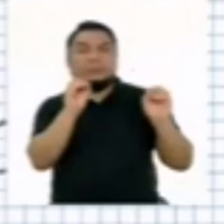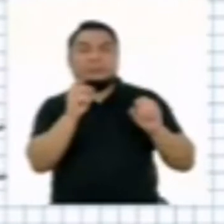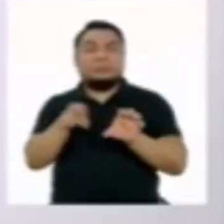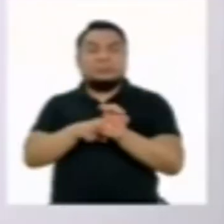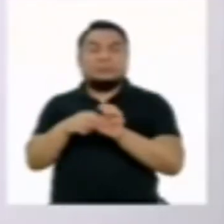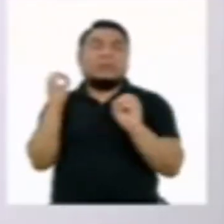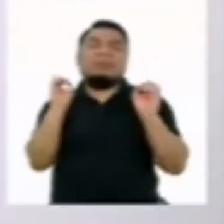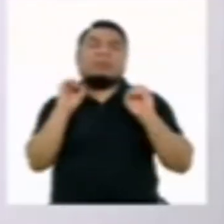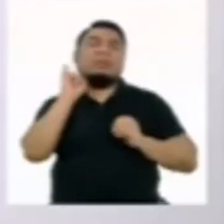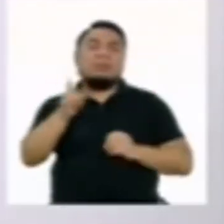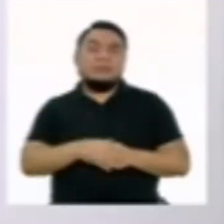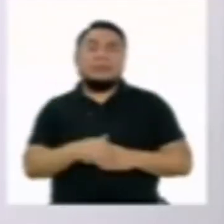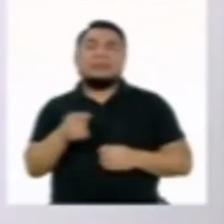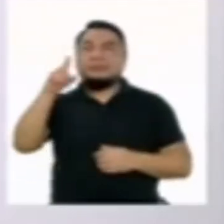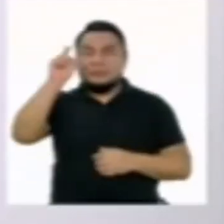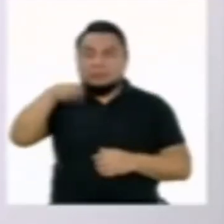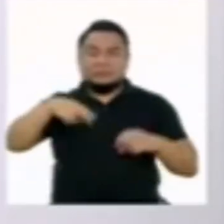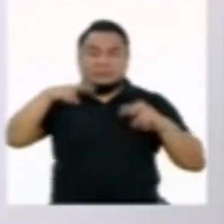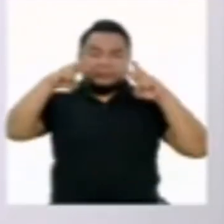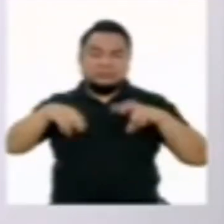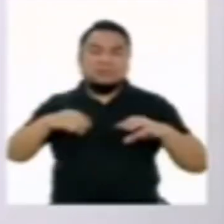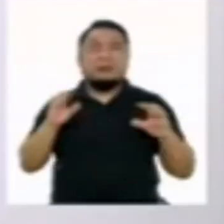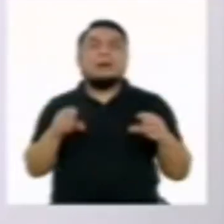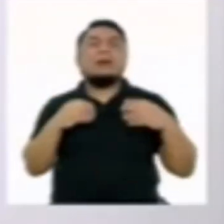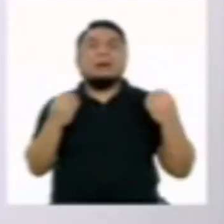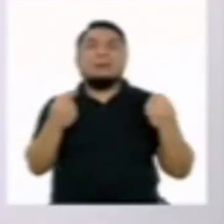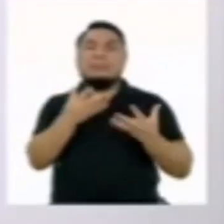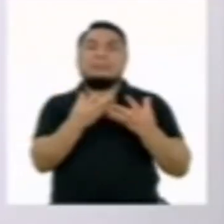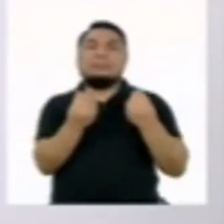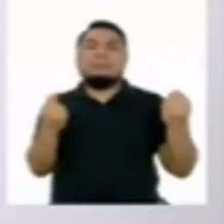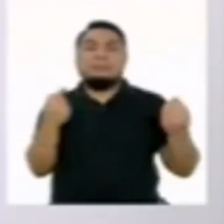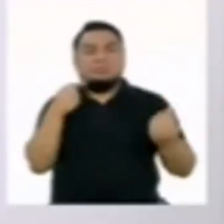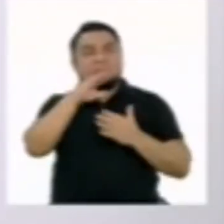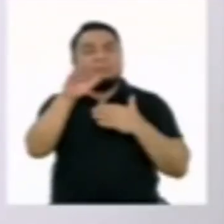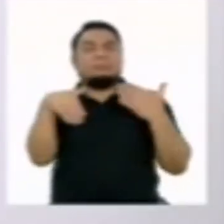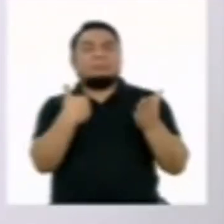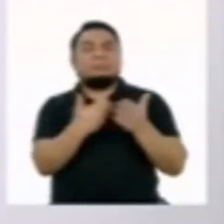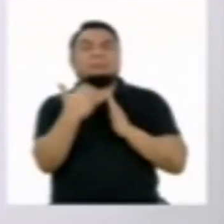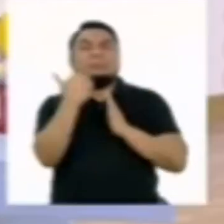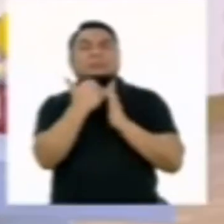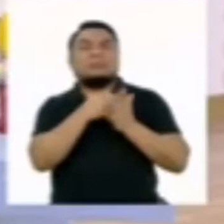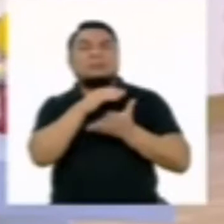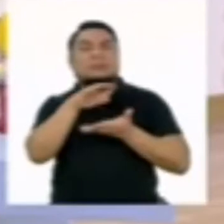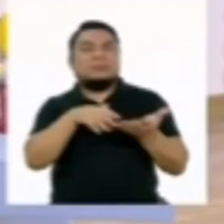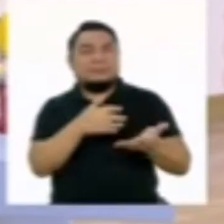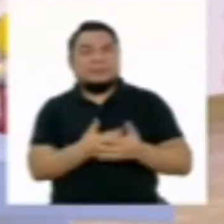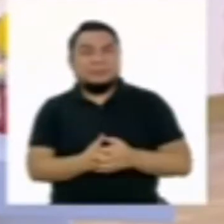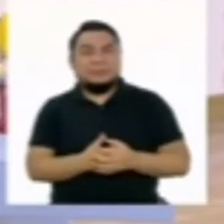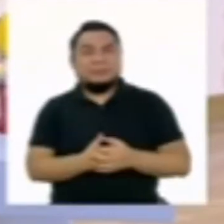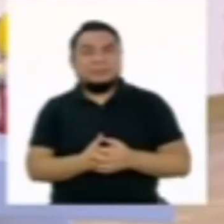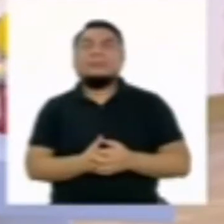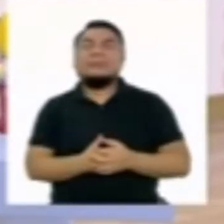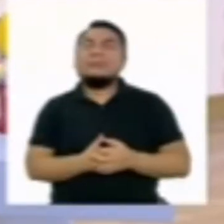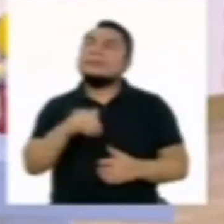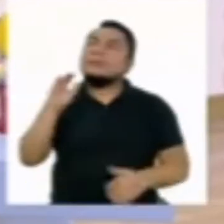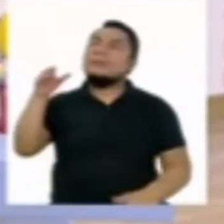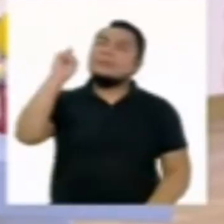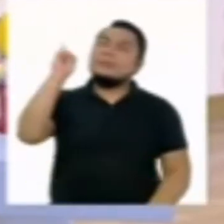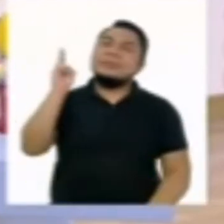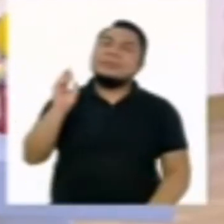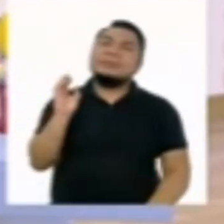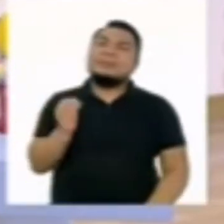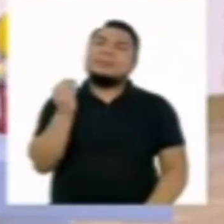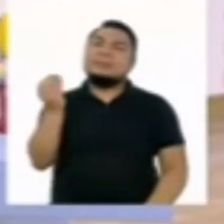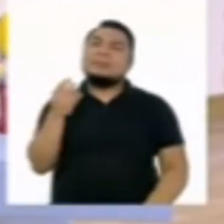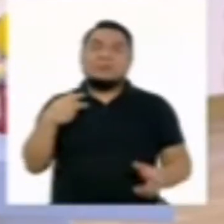transportar pasajeros. Tenemos que analizar por qué han surgido tantos medios de transporte informal. En todo caso, profesora,